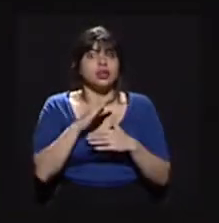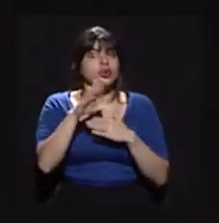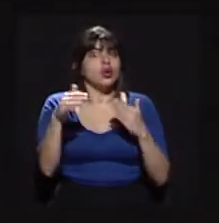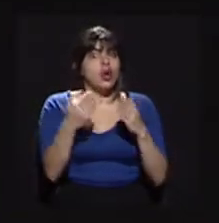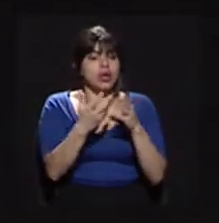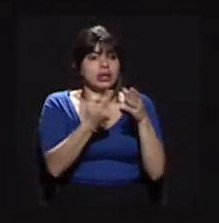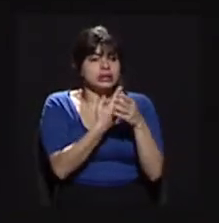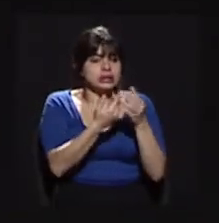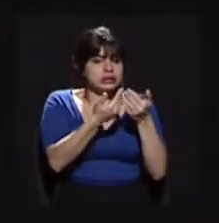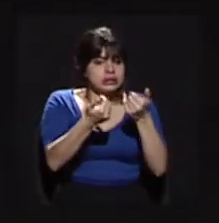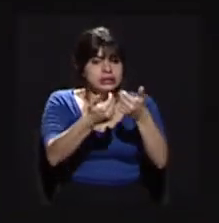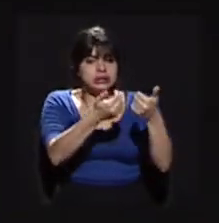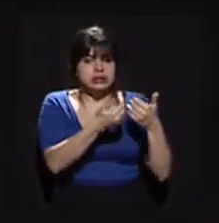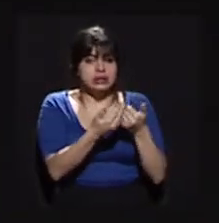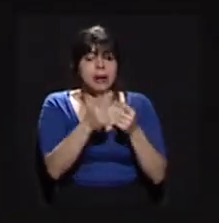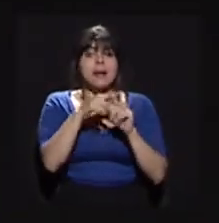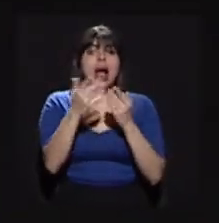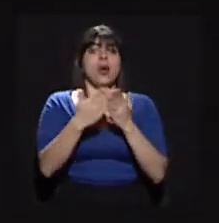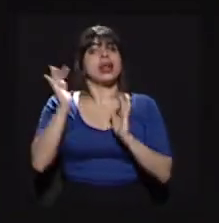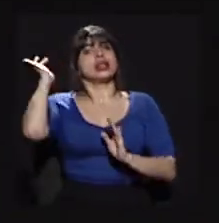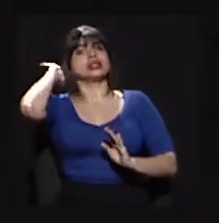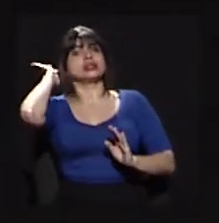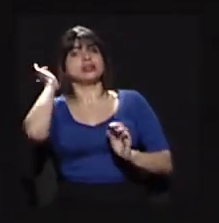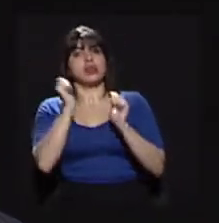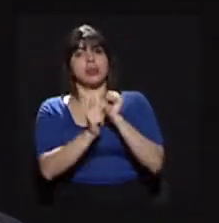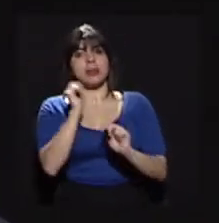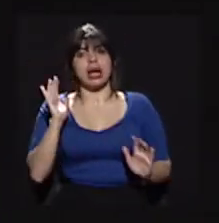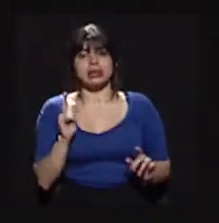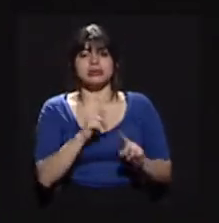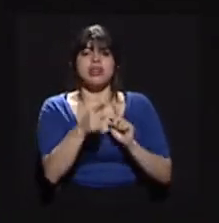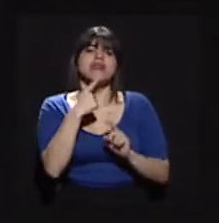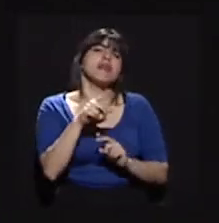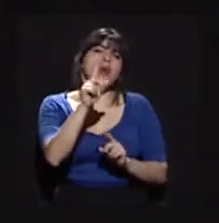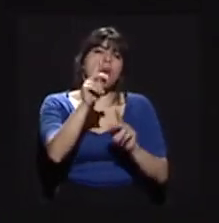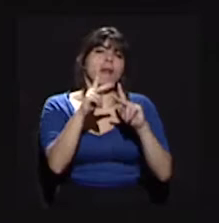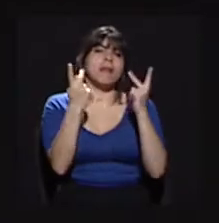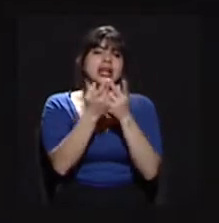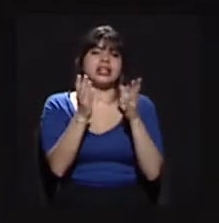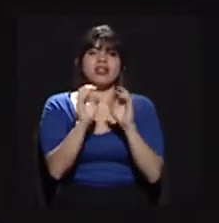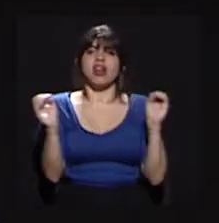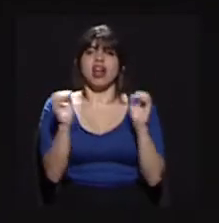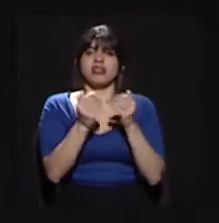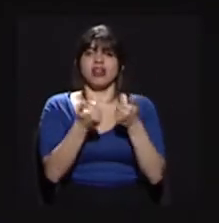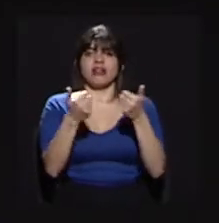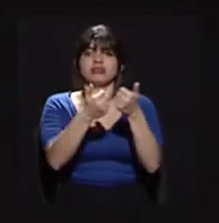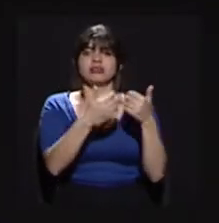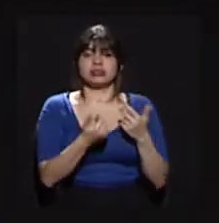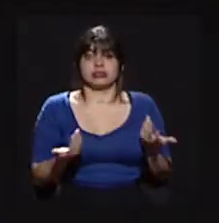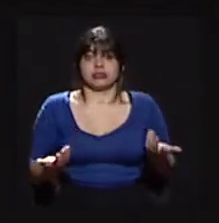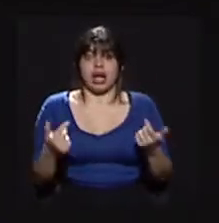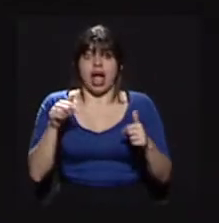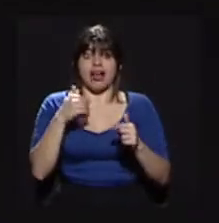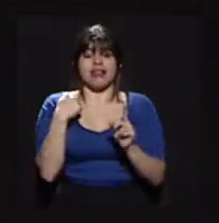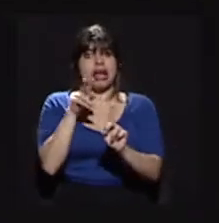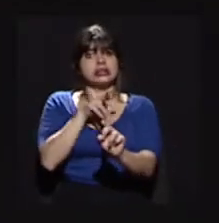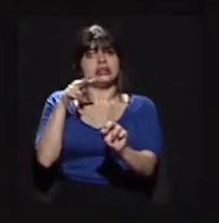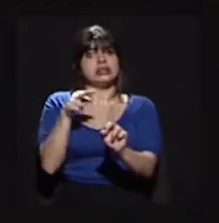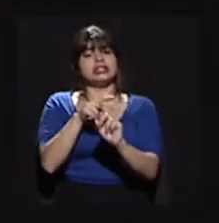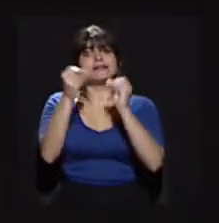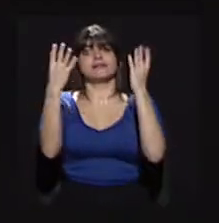lo que pasa es que hay algunas que lo disimulan mejor pero dígame una que no esté dividida hay aquí posiciones muy